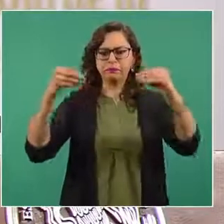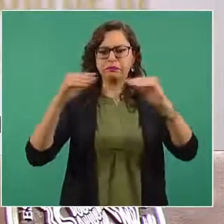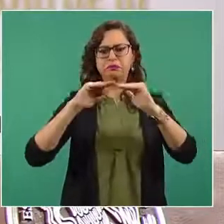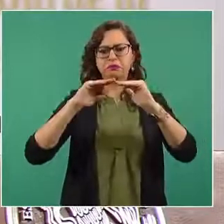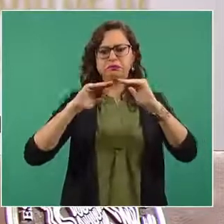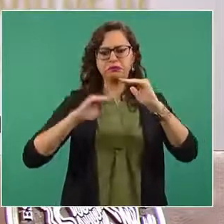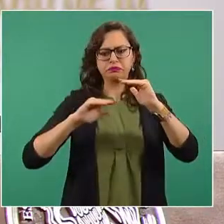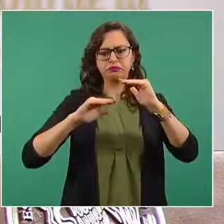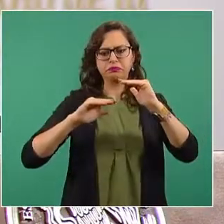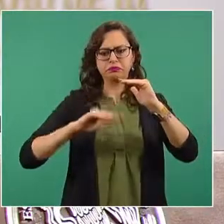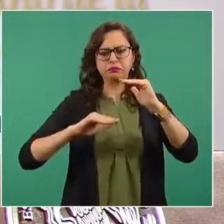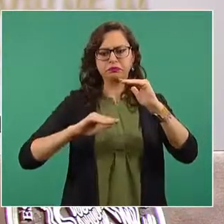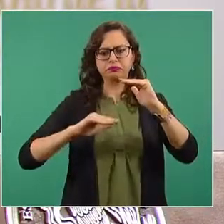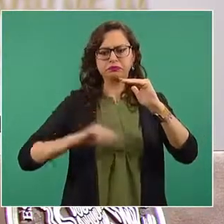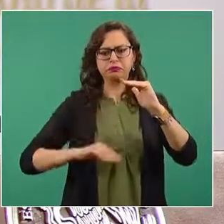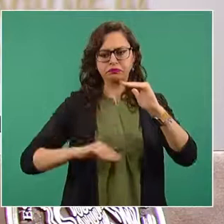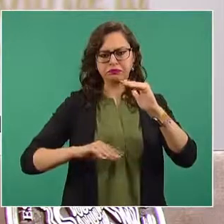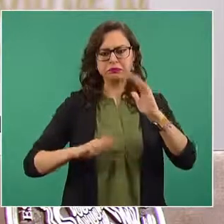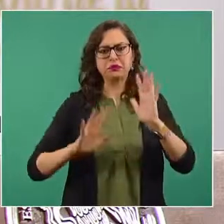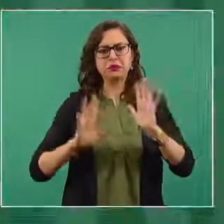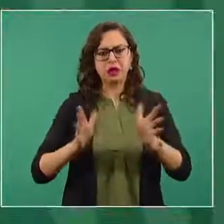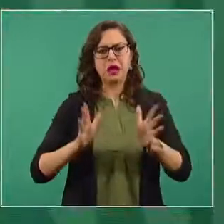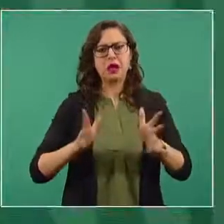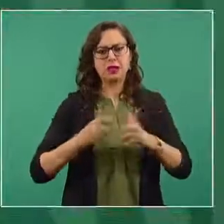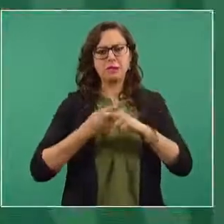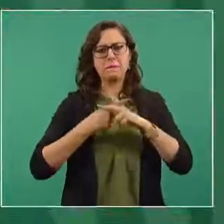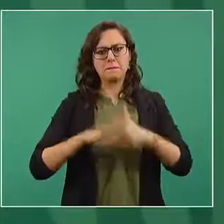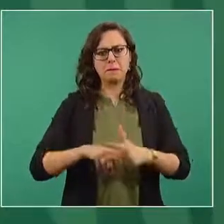bajando los casos